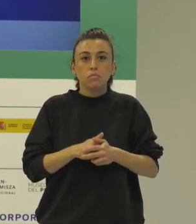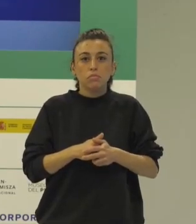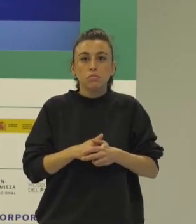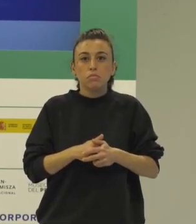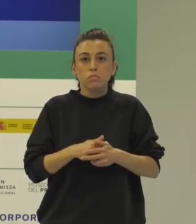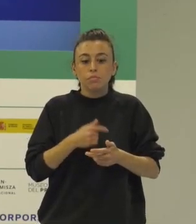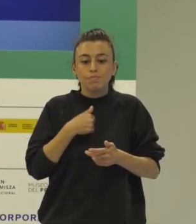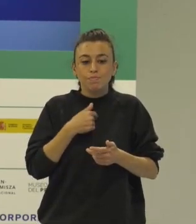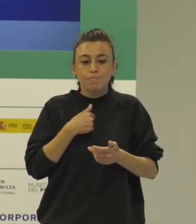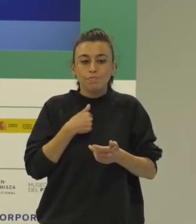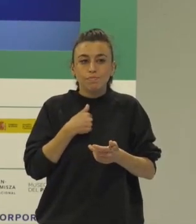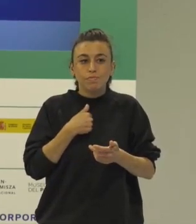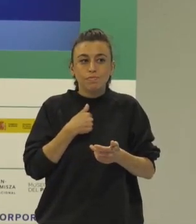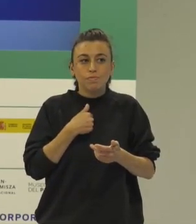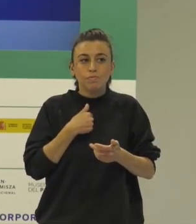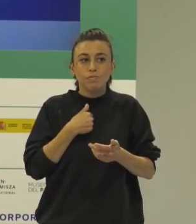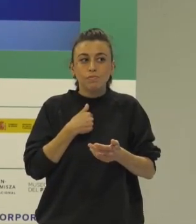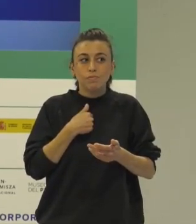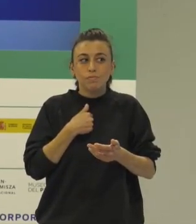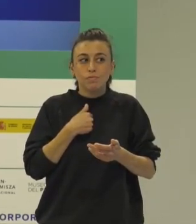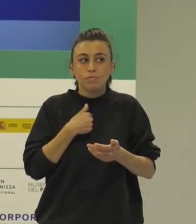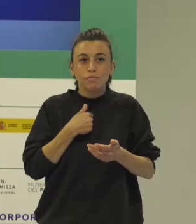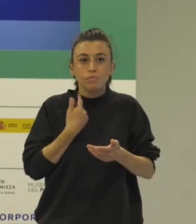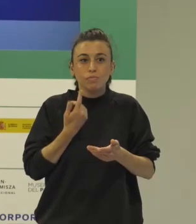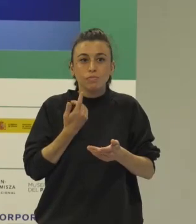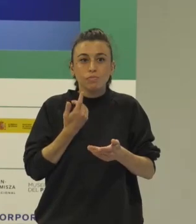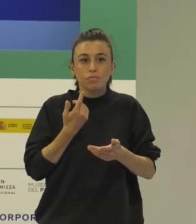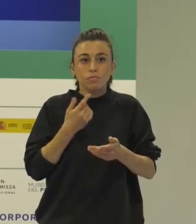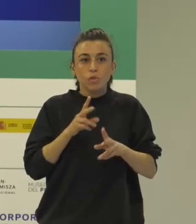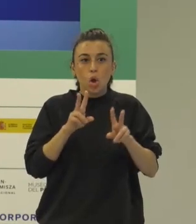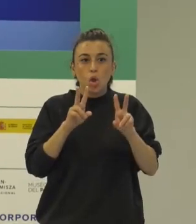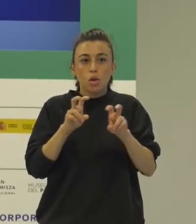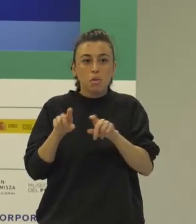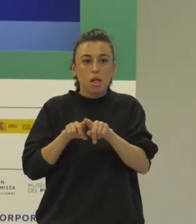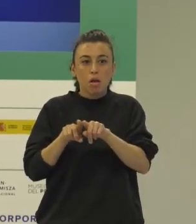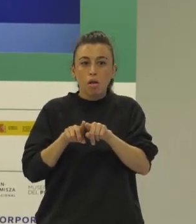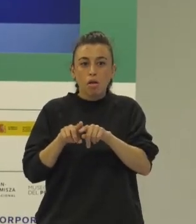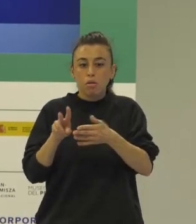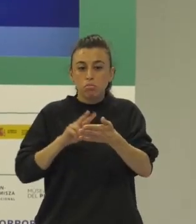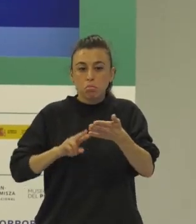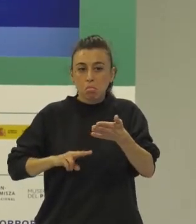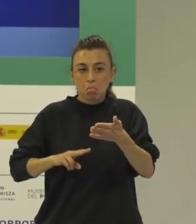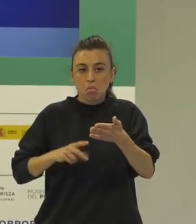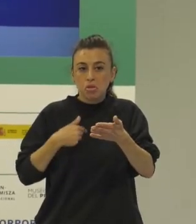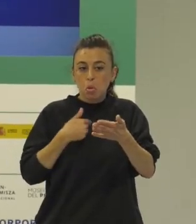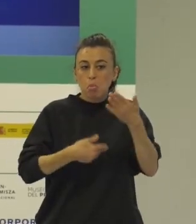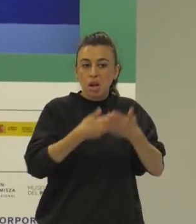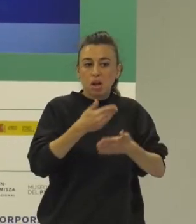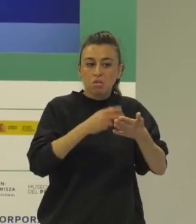no consumo mucho, digamos, los temas de farándula y esto, leo más